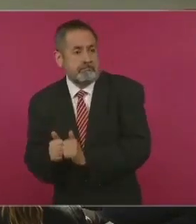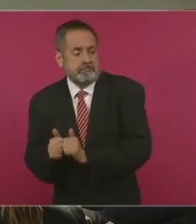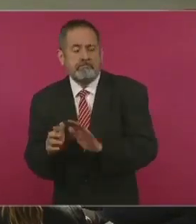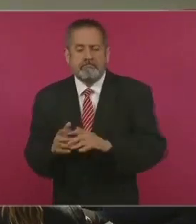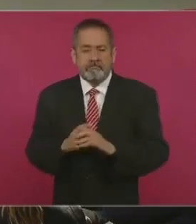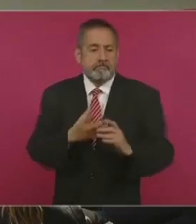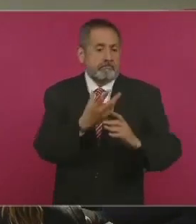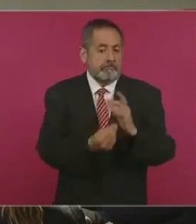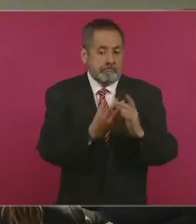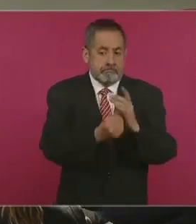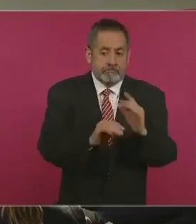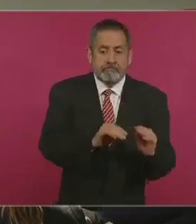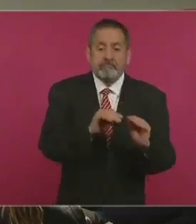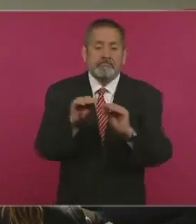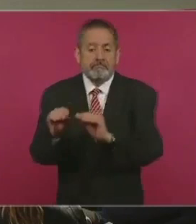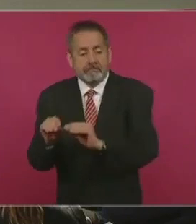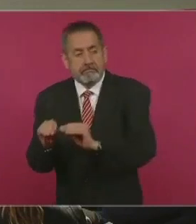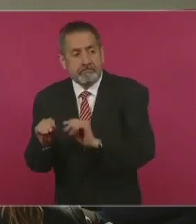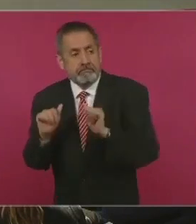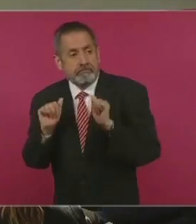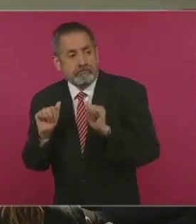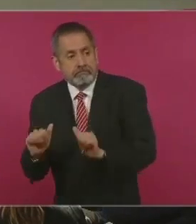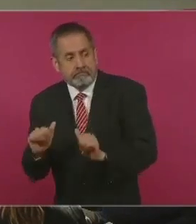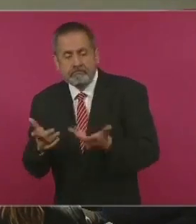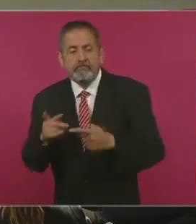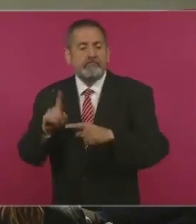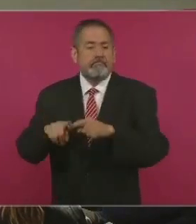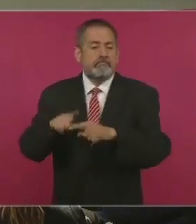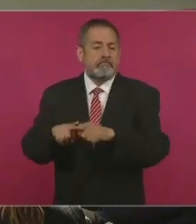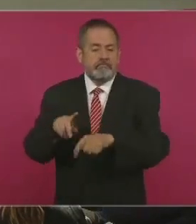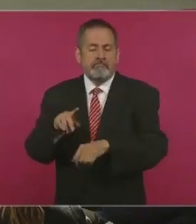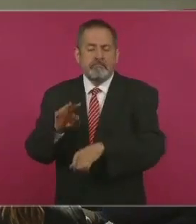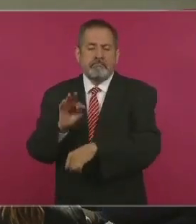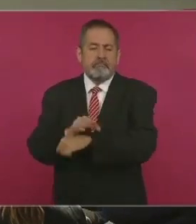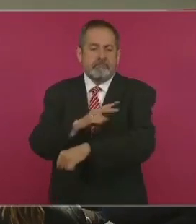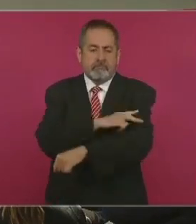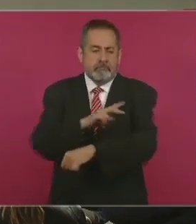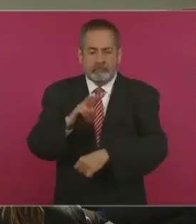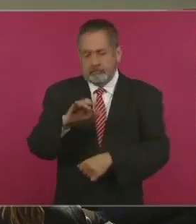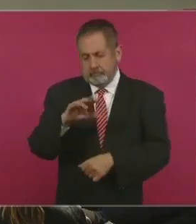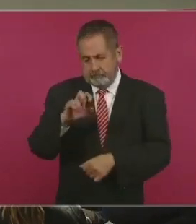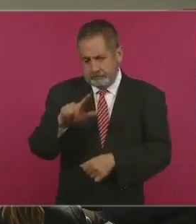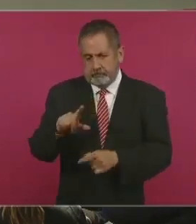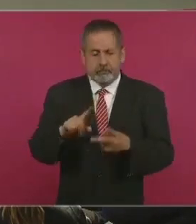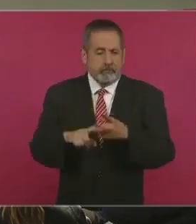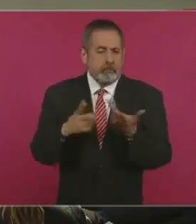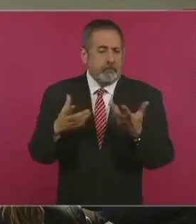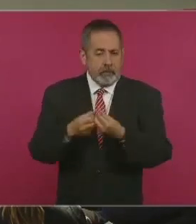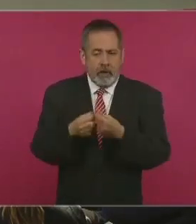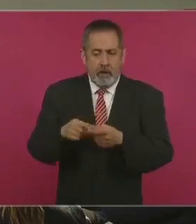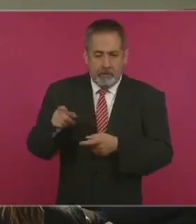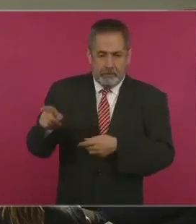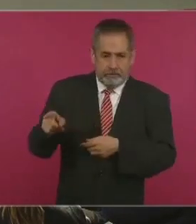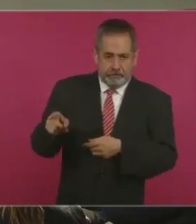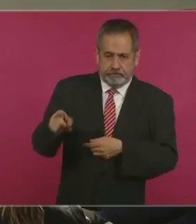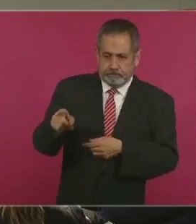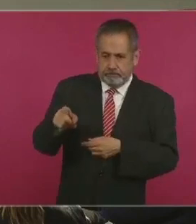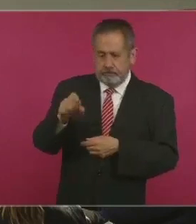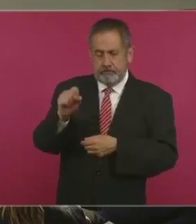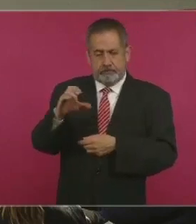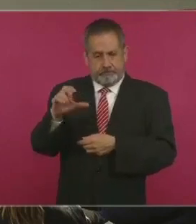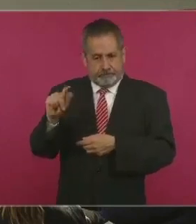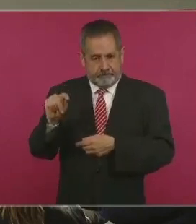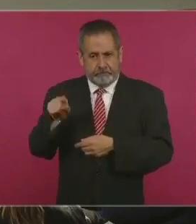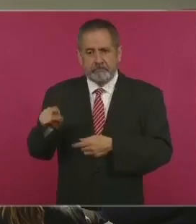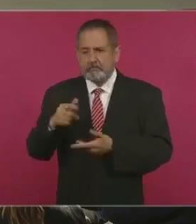hacia refugios temporales por parte de Protección Civil. La Secretaría de Infraestructura, Comunicaciones y Transportes